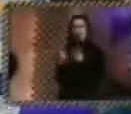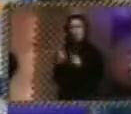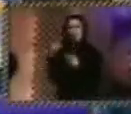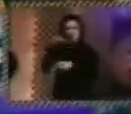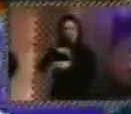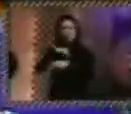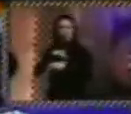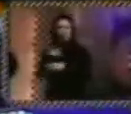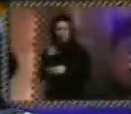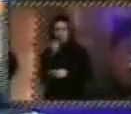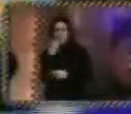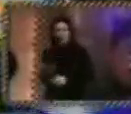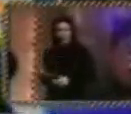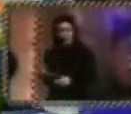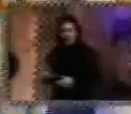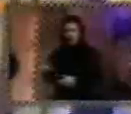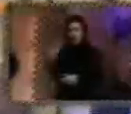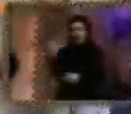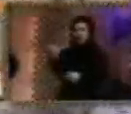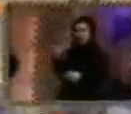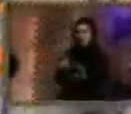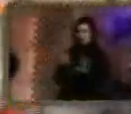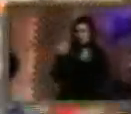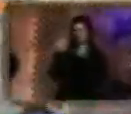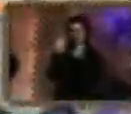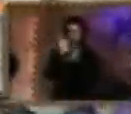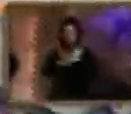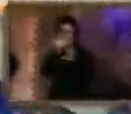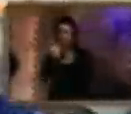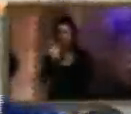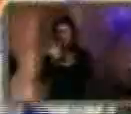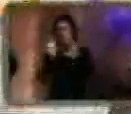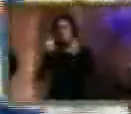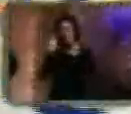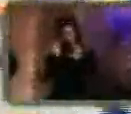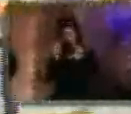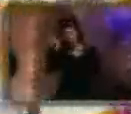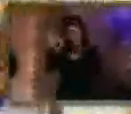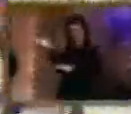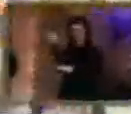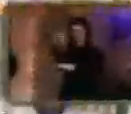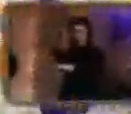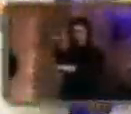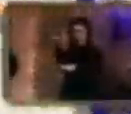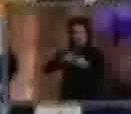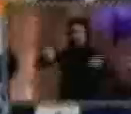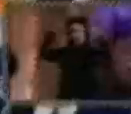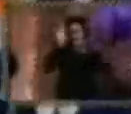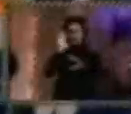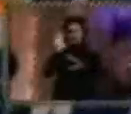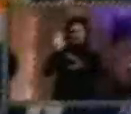que como me encontraba, su culo en la bandera de jamón. Me